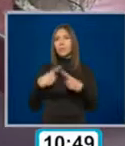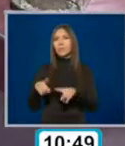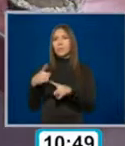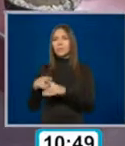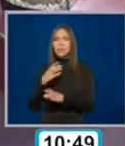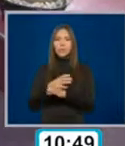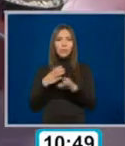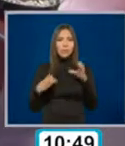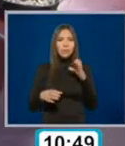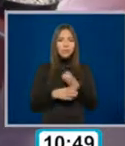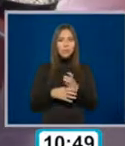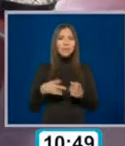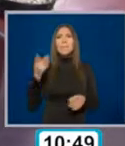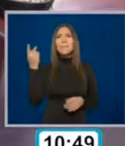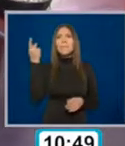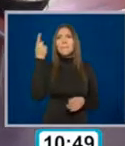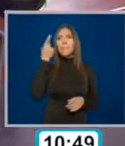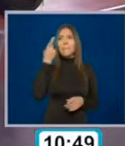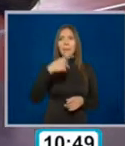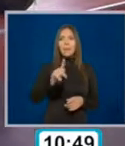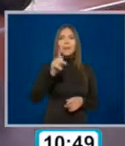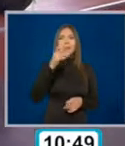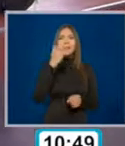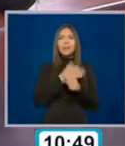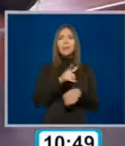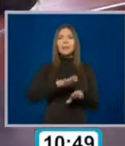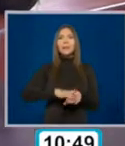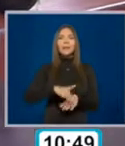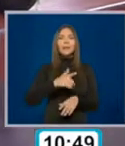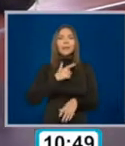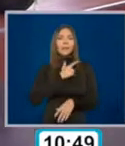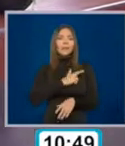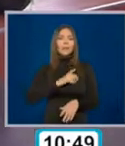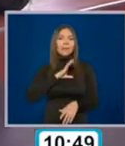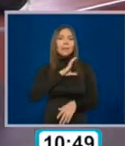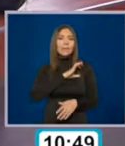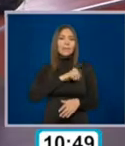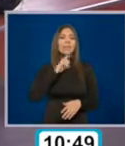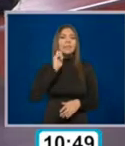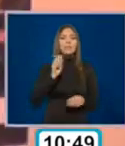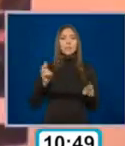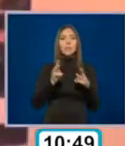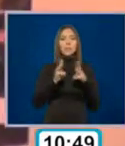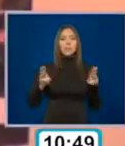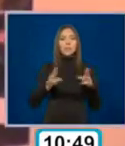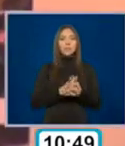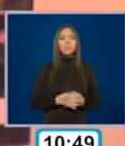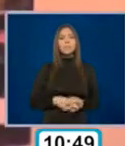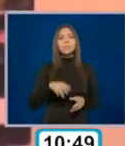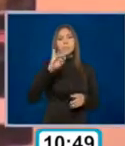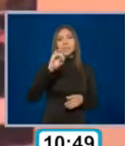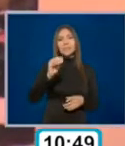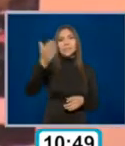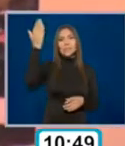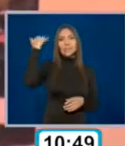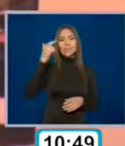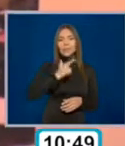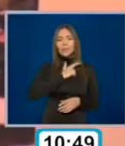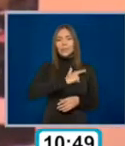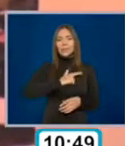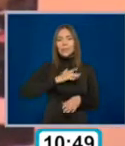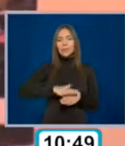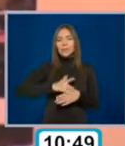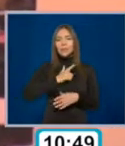de todo. Pero lo que realmente te apasiona es la música. Ajá, hace poco descubrí esta nueva pasión en mi